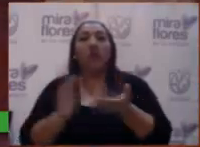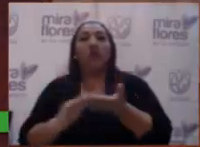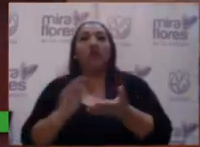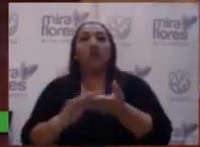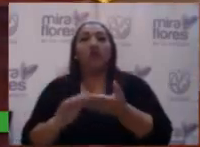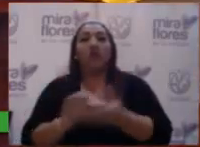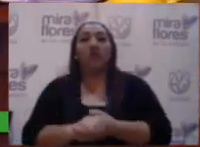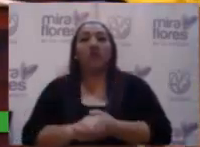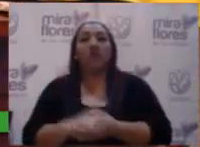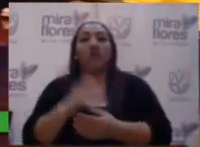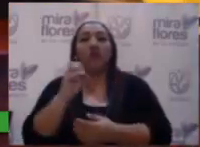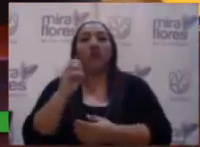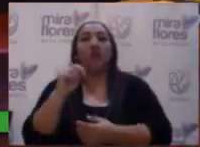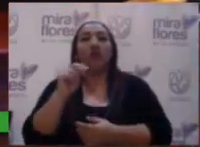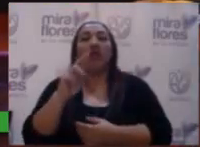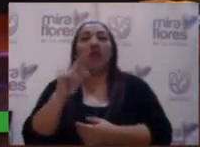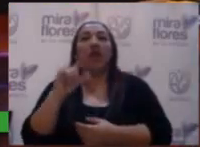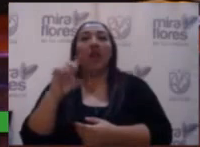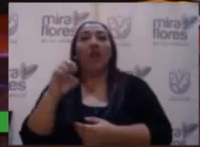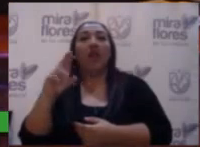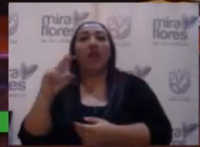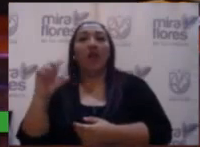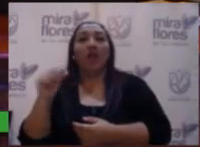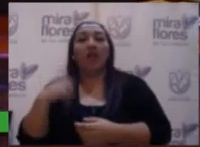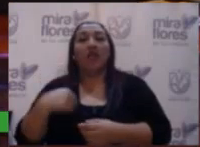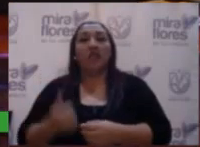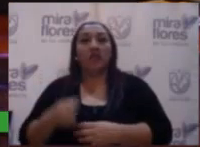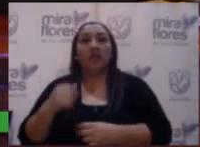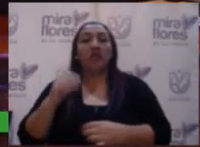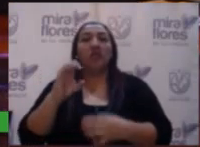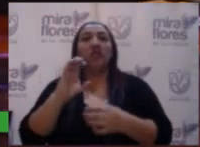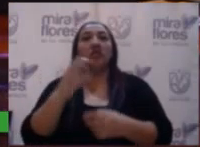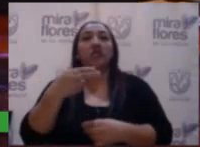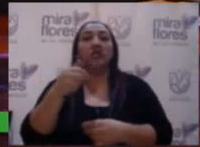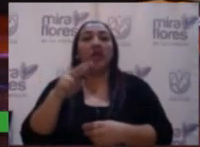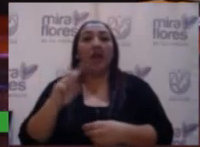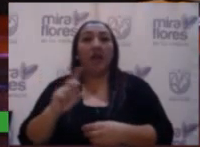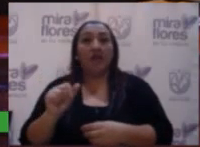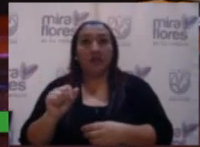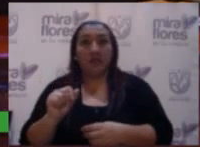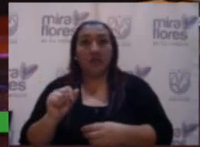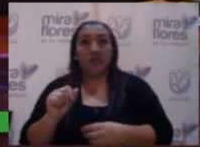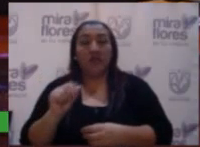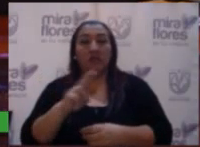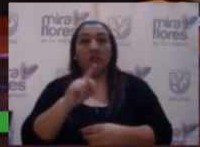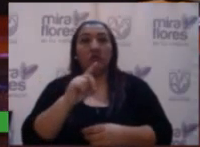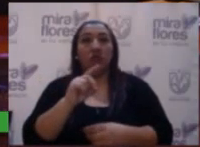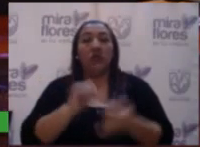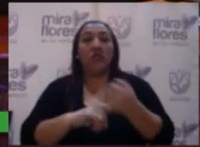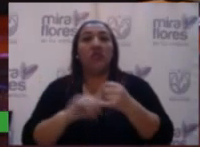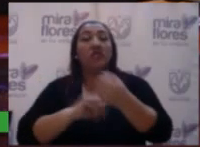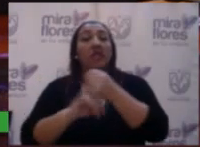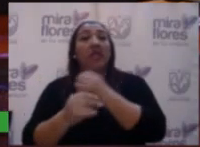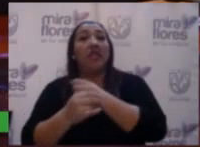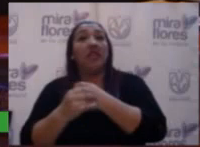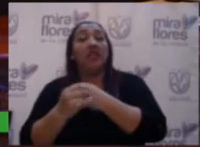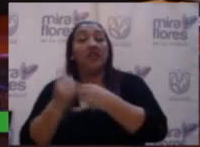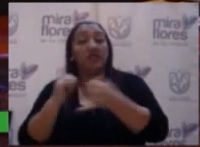de la colaboradora de la gerencia de desarrollo humano señora ninfa Chávez Ramos desde el 15 al 21 de septiembre del 2017